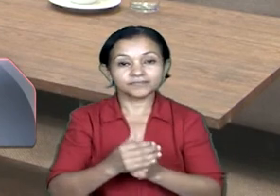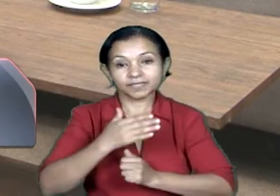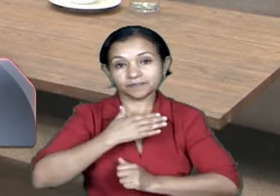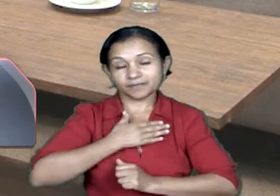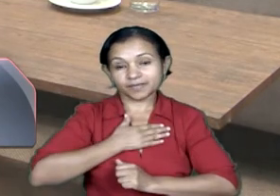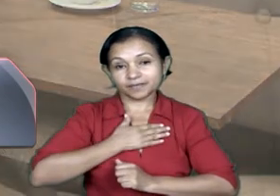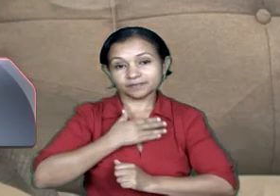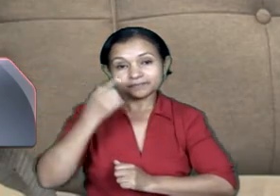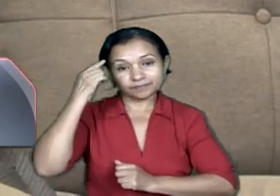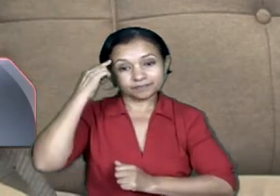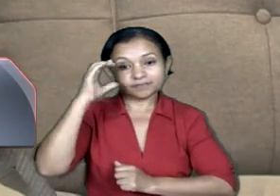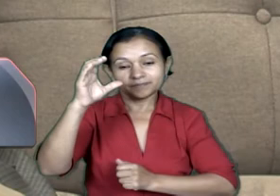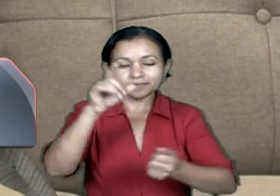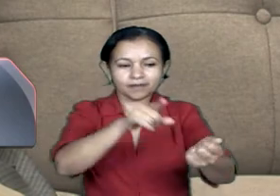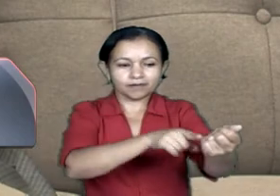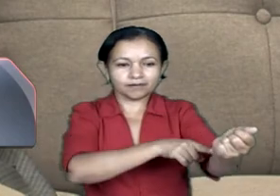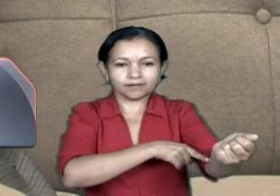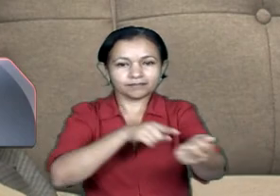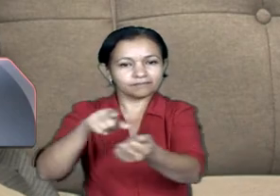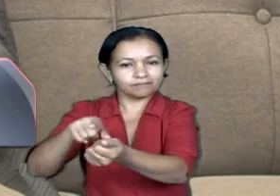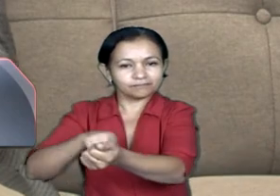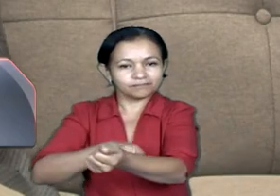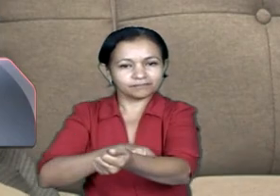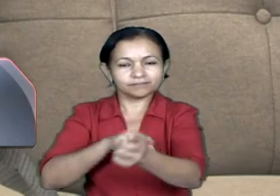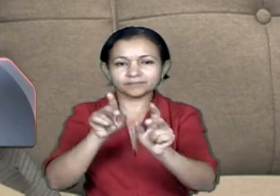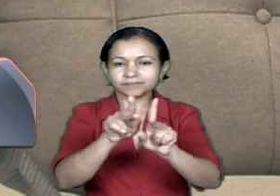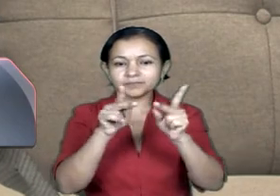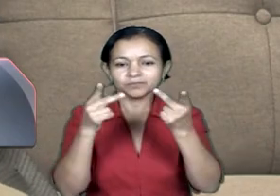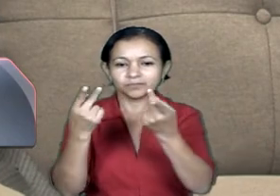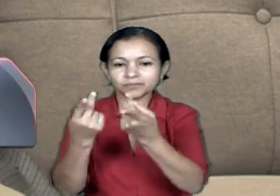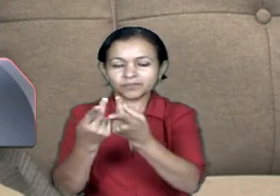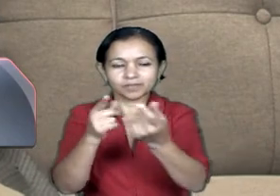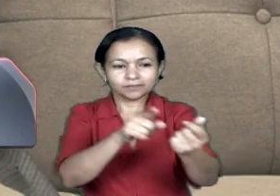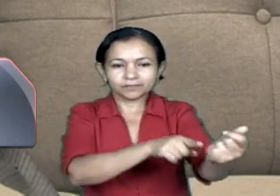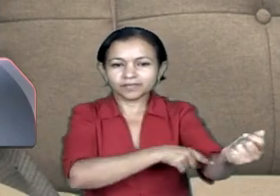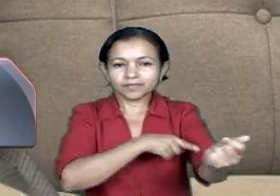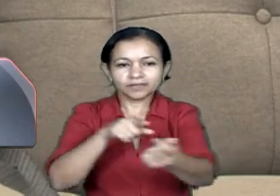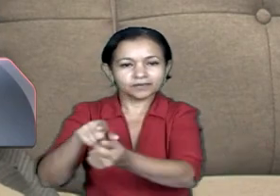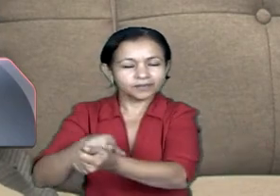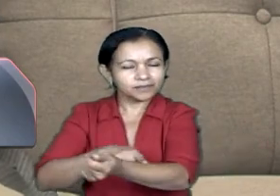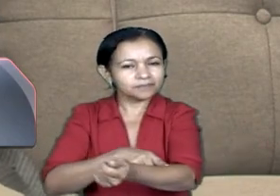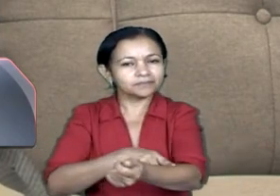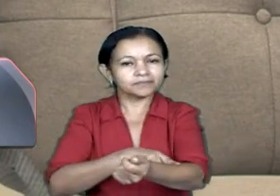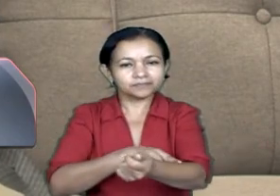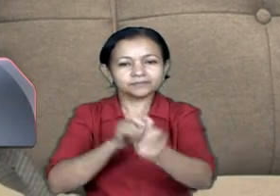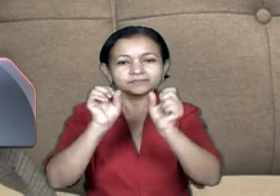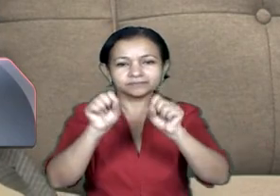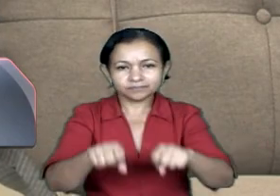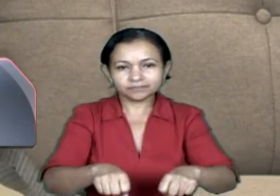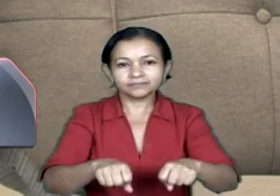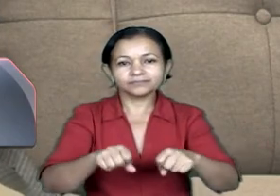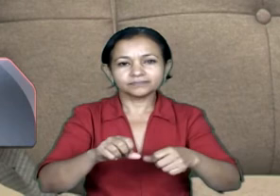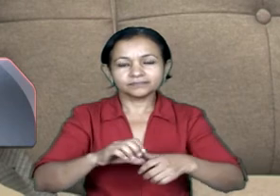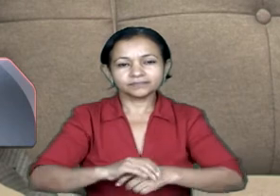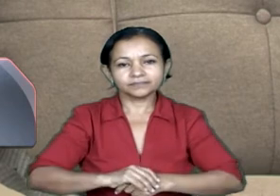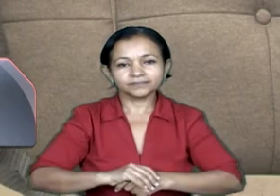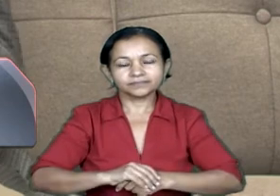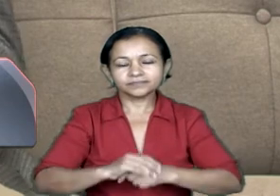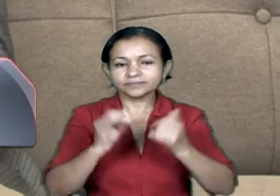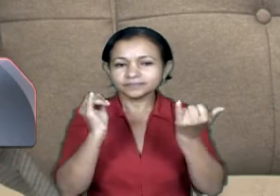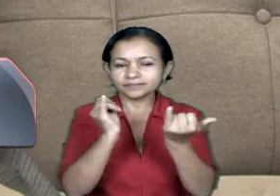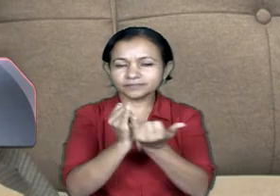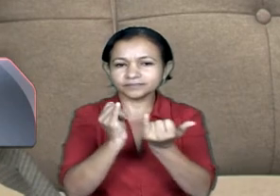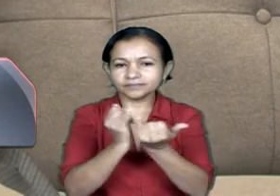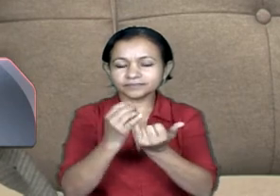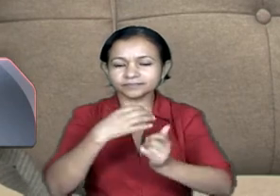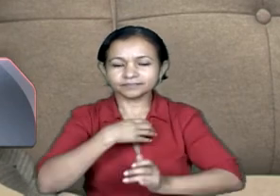somos hermanos, los dos pueblos, ¿no? Somos hermanos. Y también, según